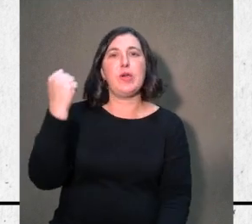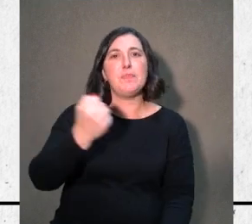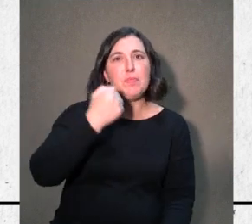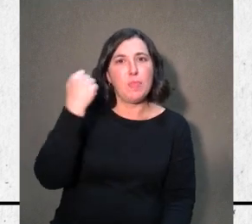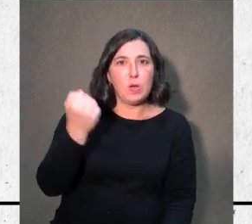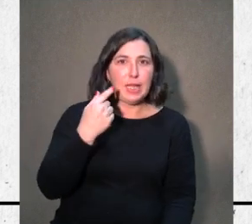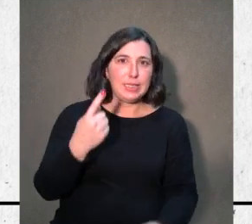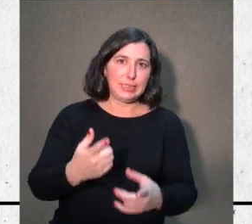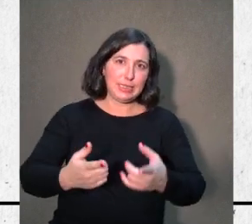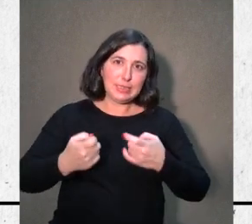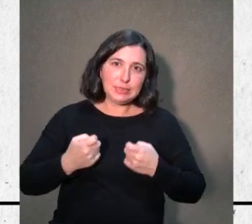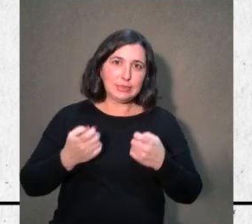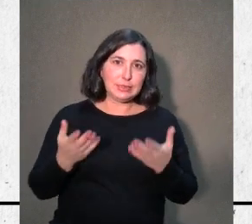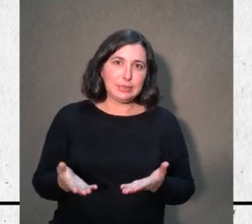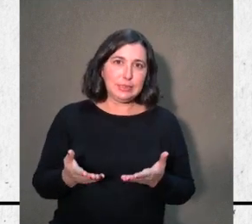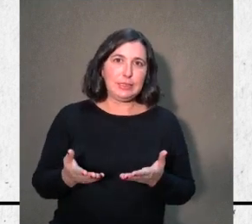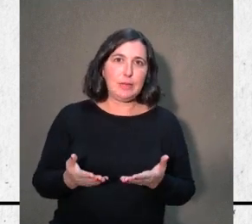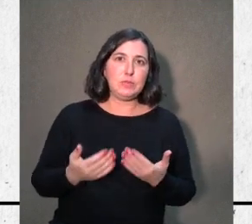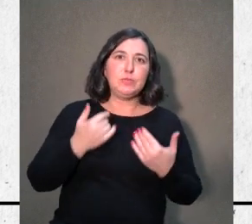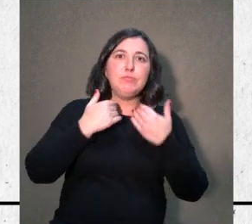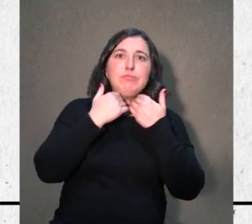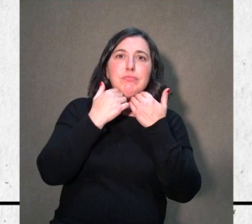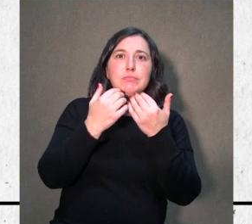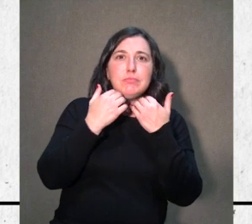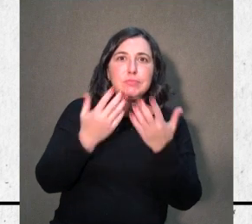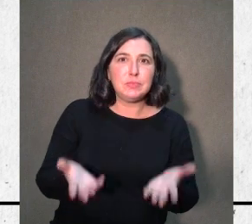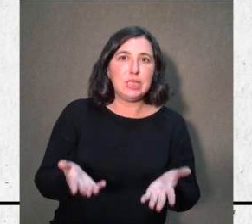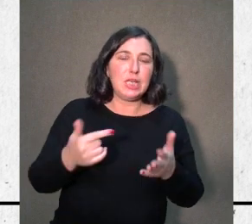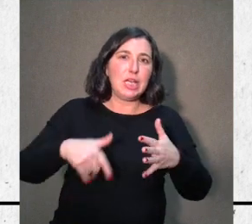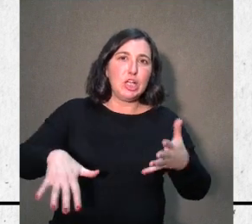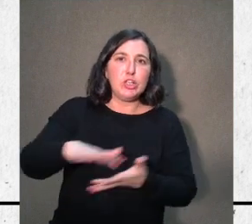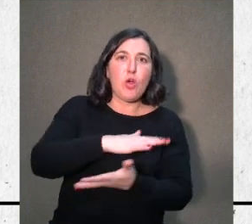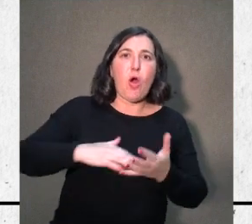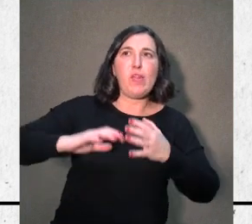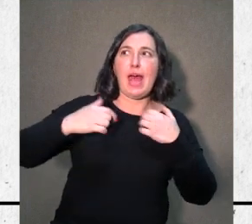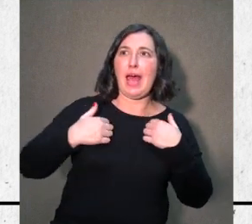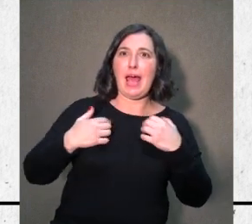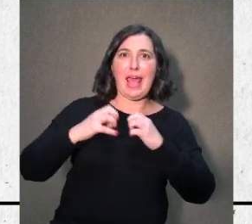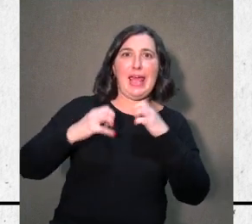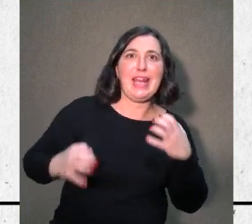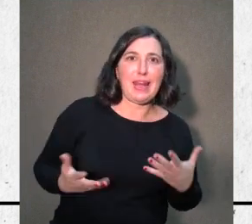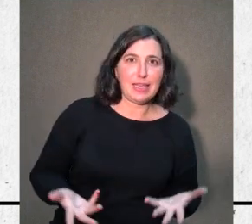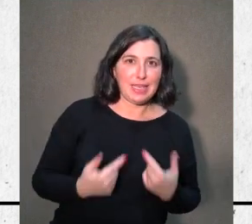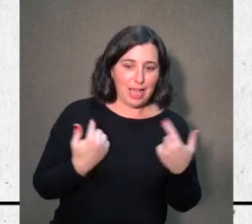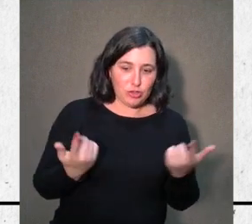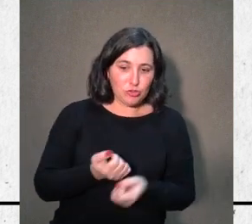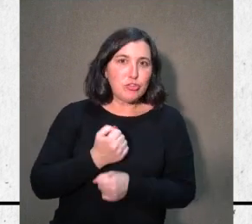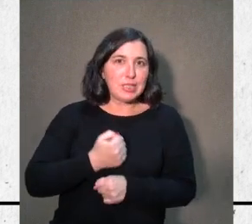que lograr que nuestras energías estén ahí, para eso que tanto trabajo nos lleva, ¿no? Individual y